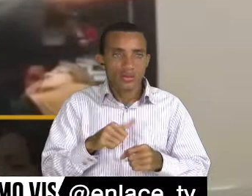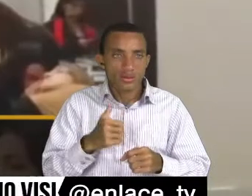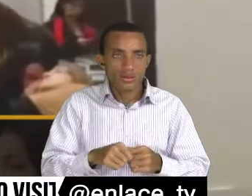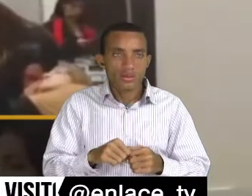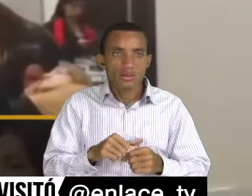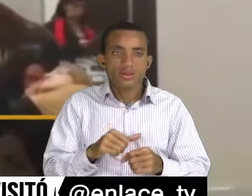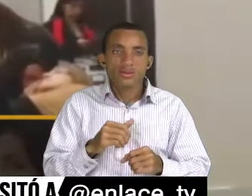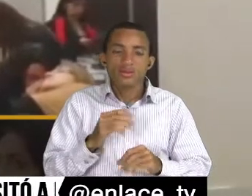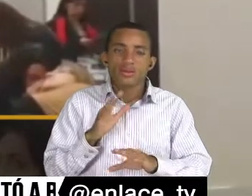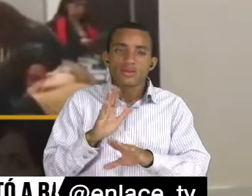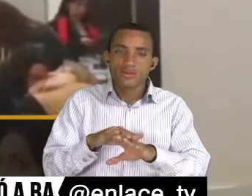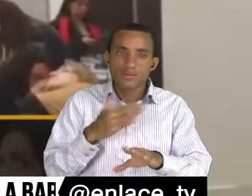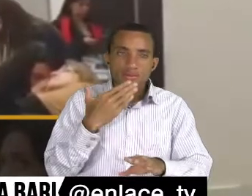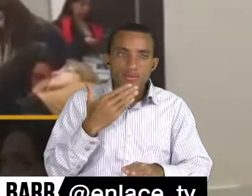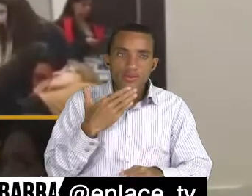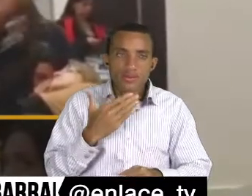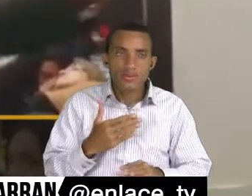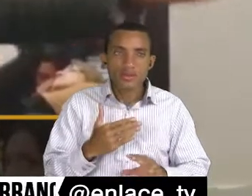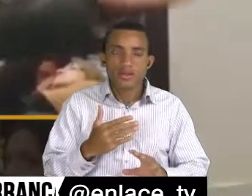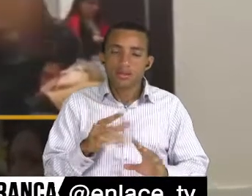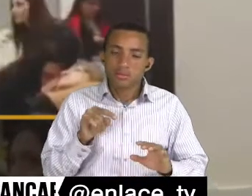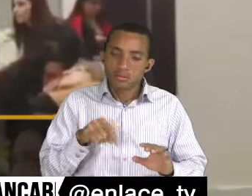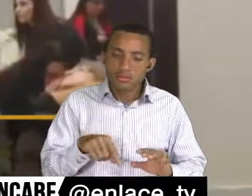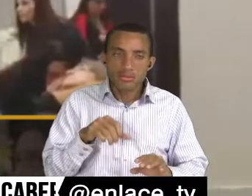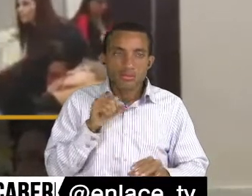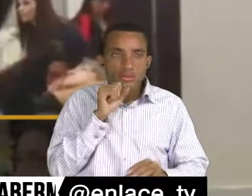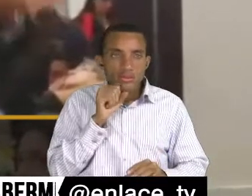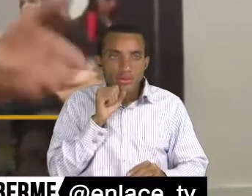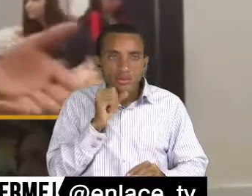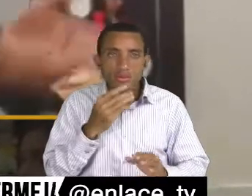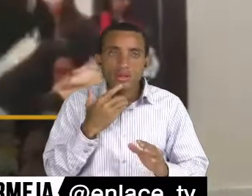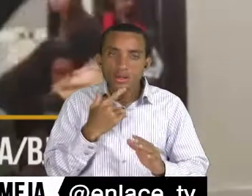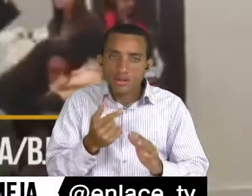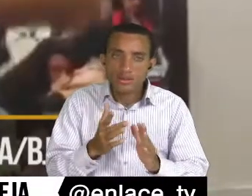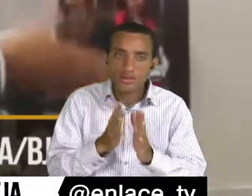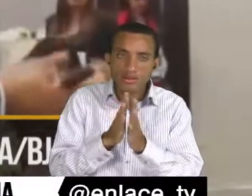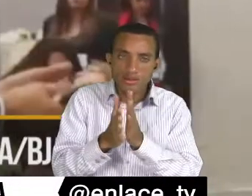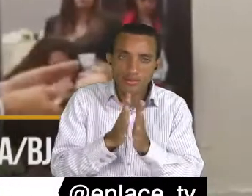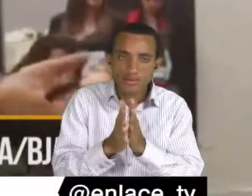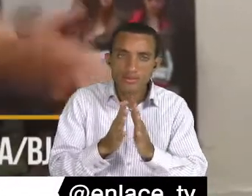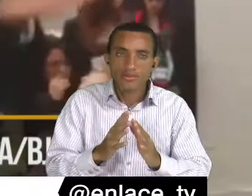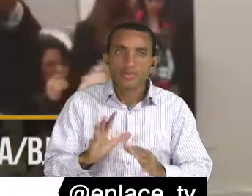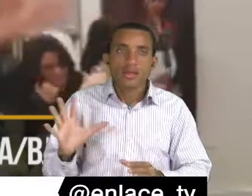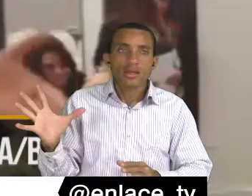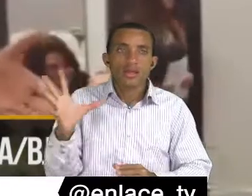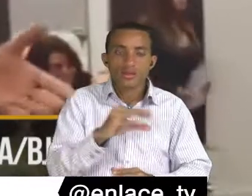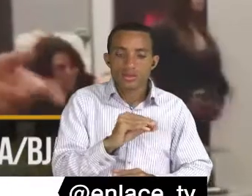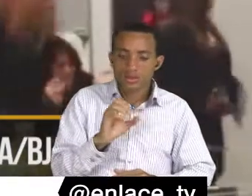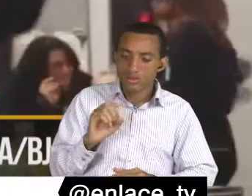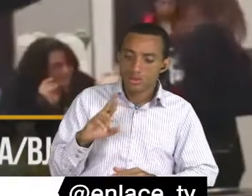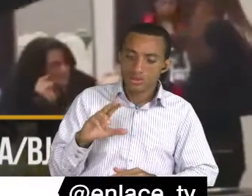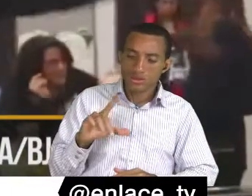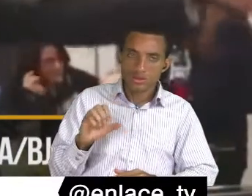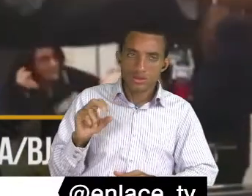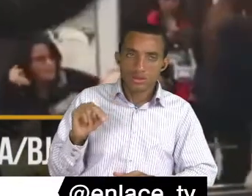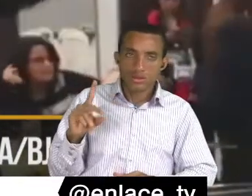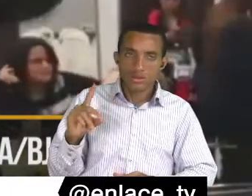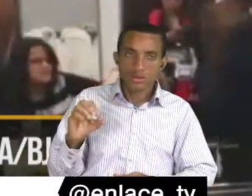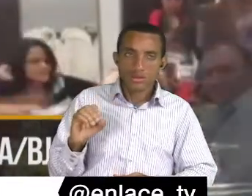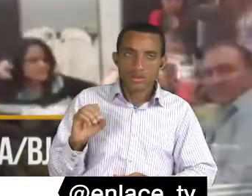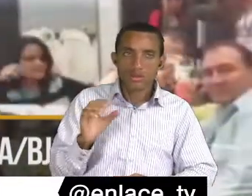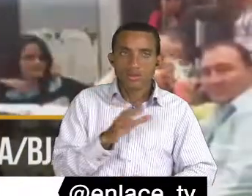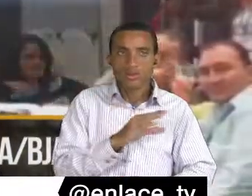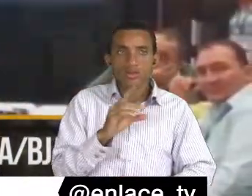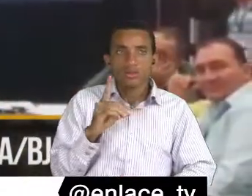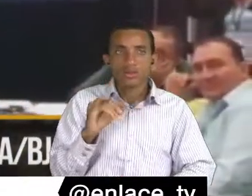ahora en celular y en micrófono, pero se lo hemos dicho a Orlando Díaz y a todo Barranca. O sea, chapó, nos quitamos